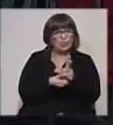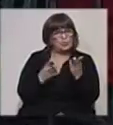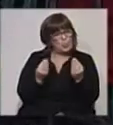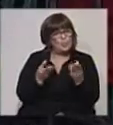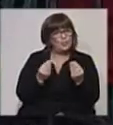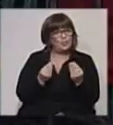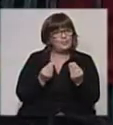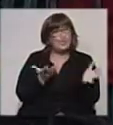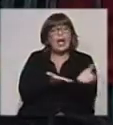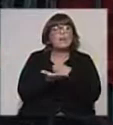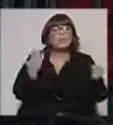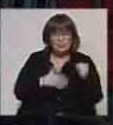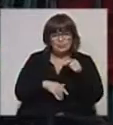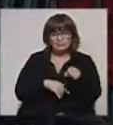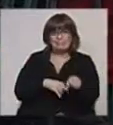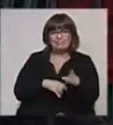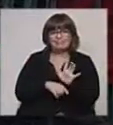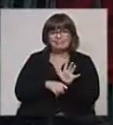Juan.